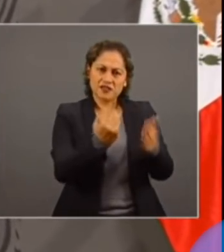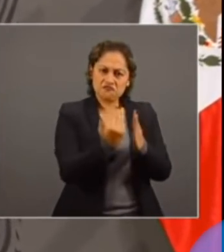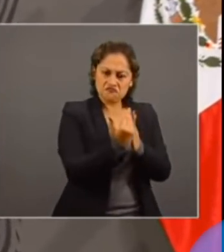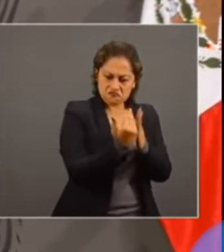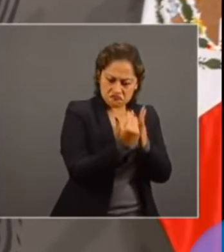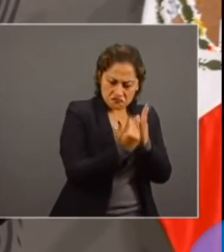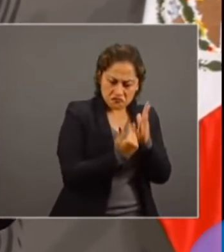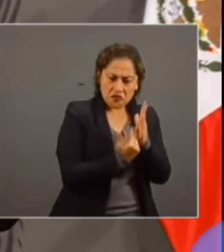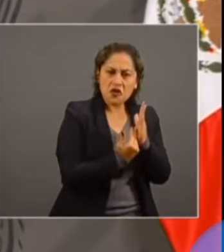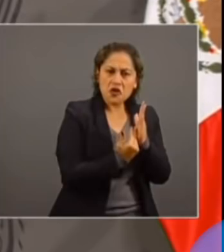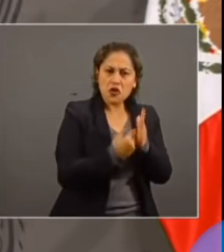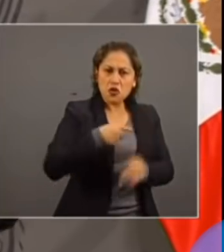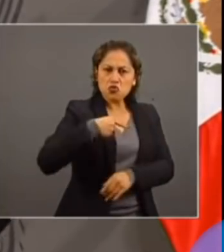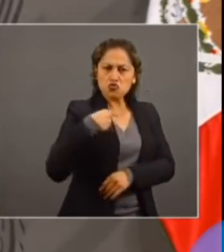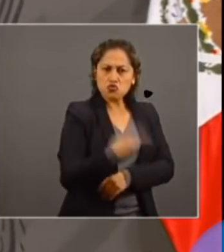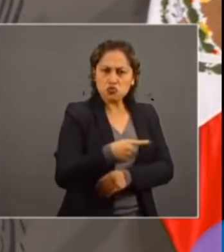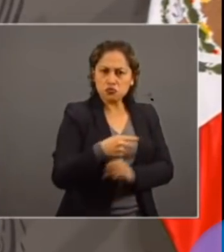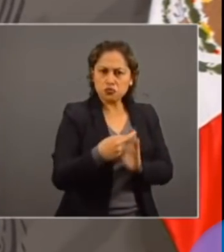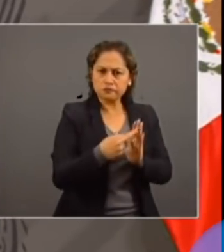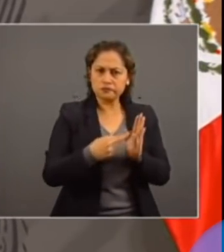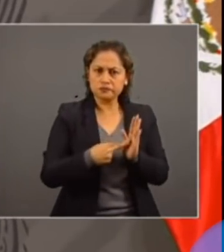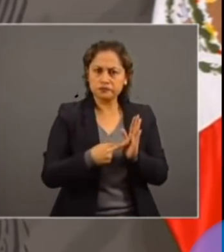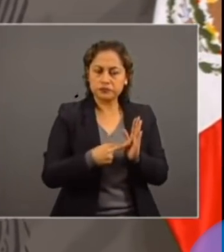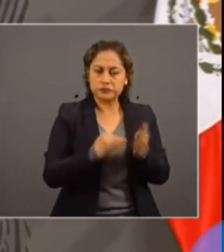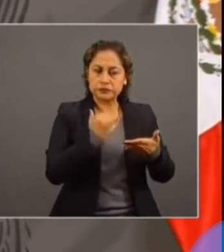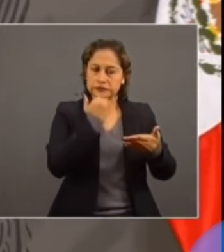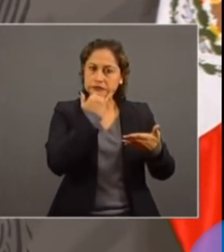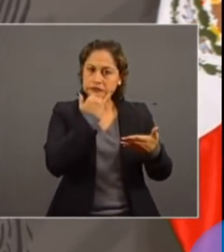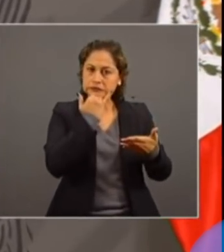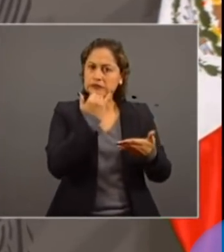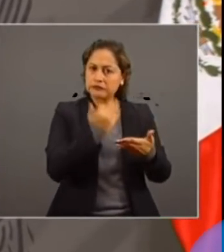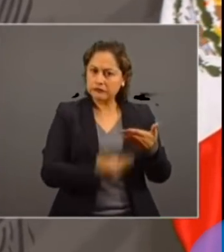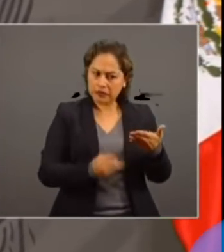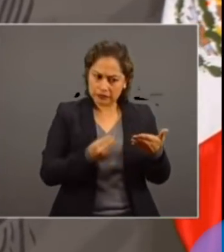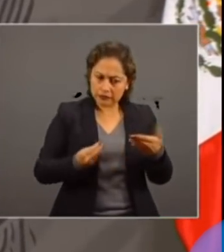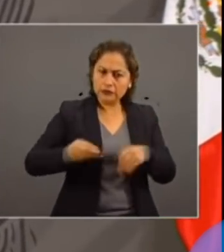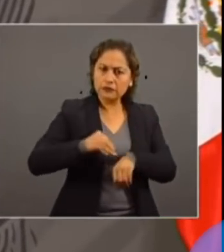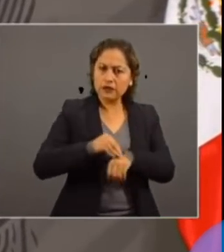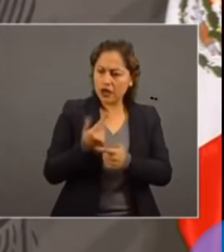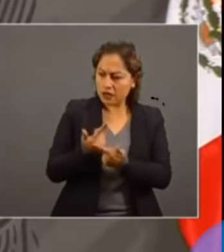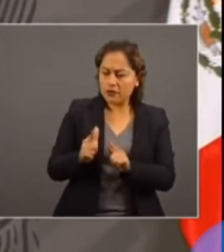la libertad y el derecho a la información